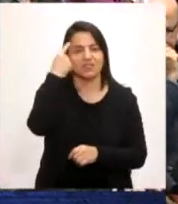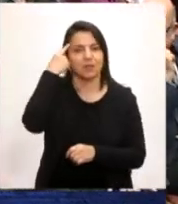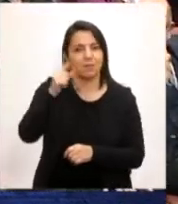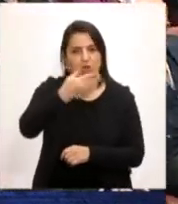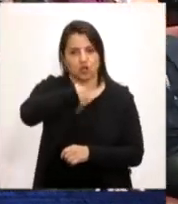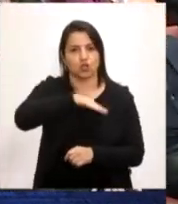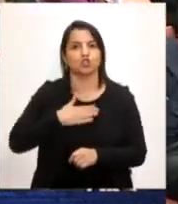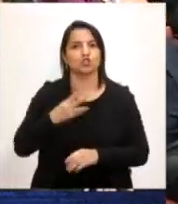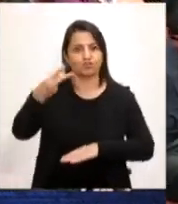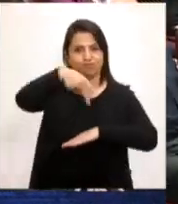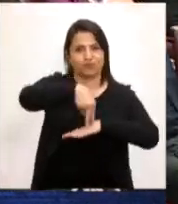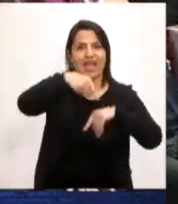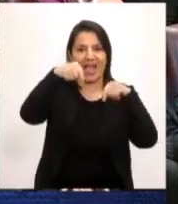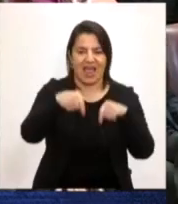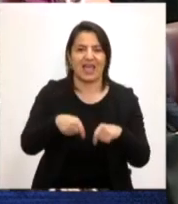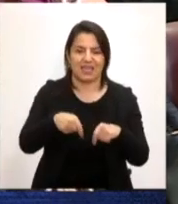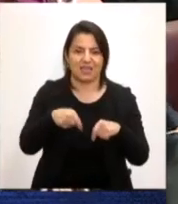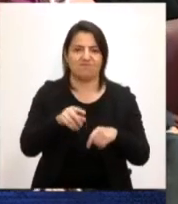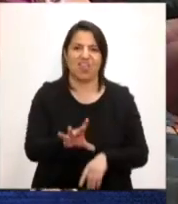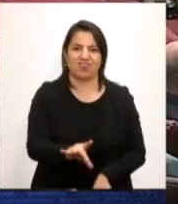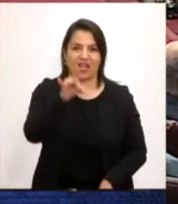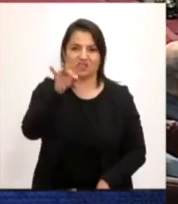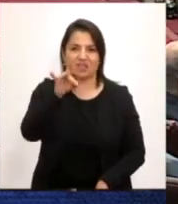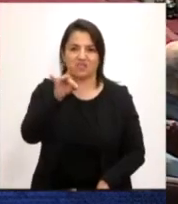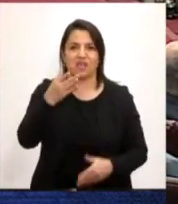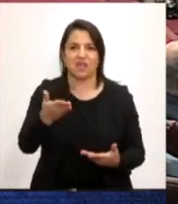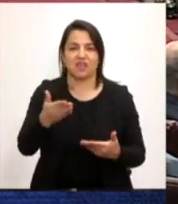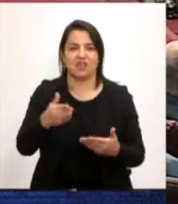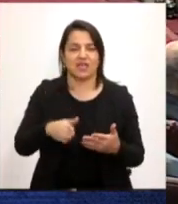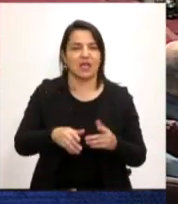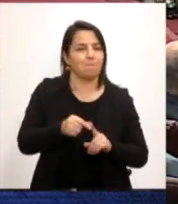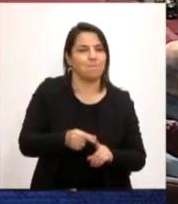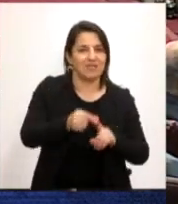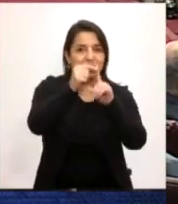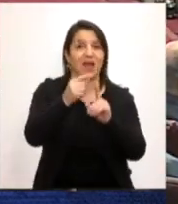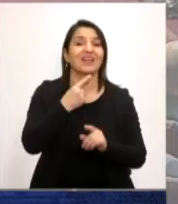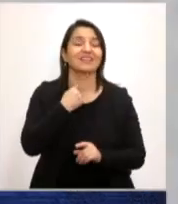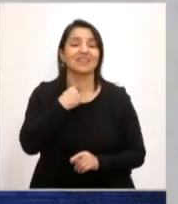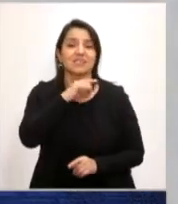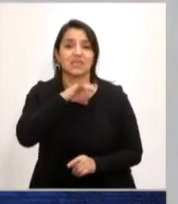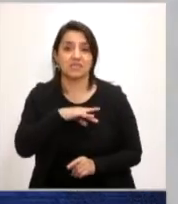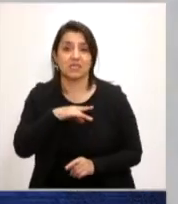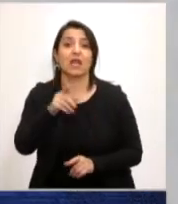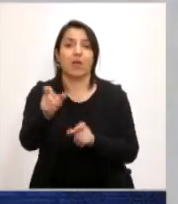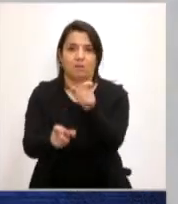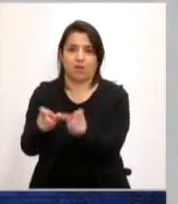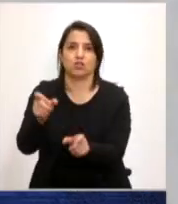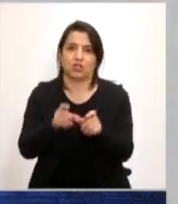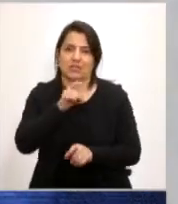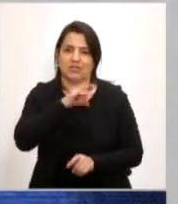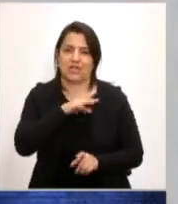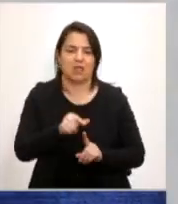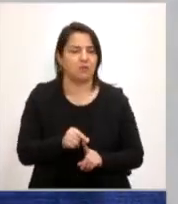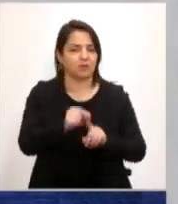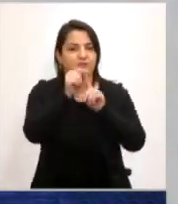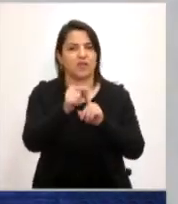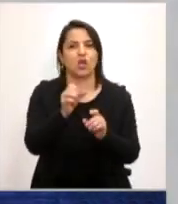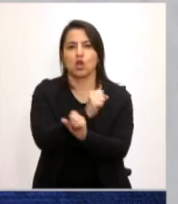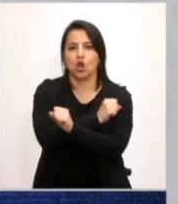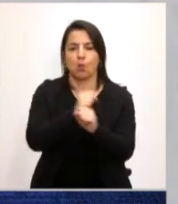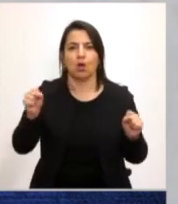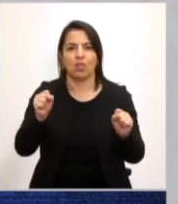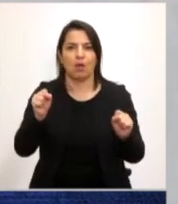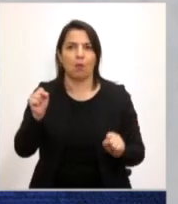aquí, para decidir, poniendo en el centro los intereses de Chile y de su pueblo. Es por ello que no podemos ser